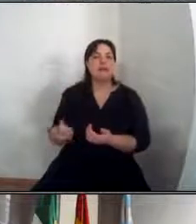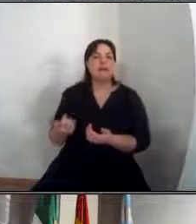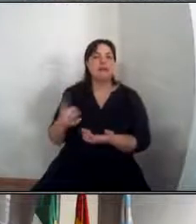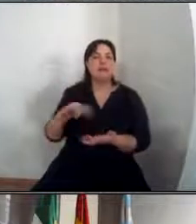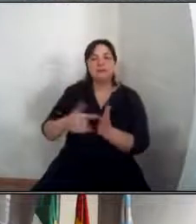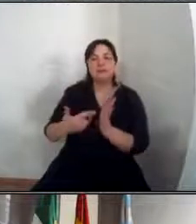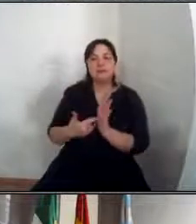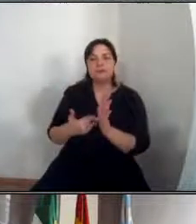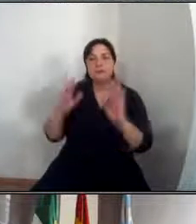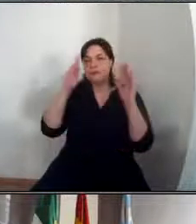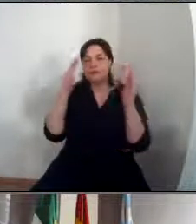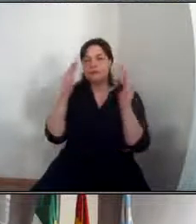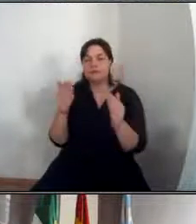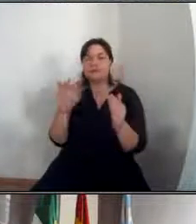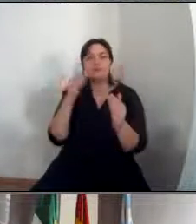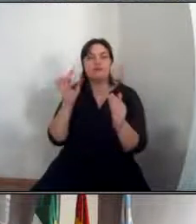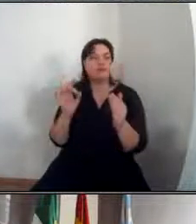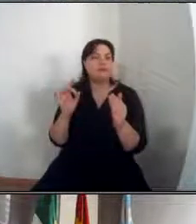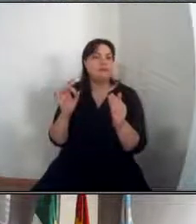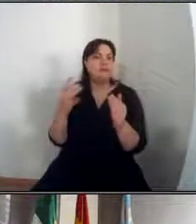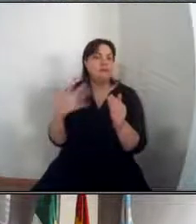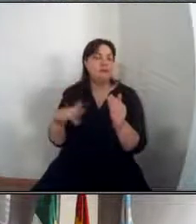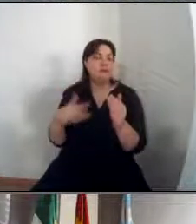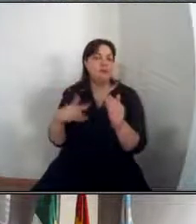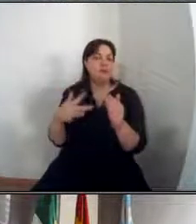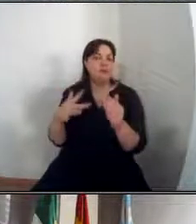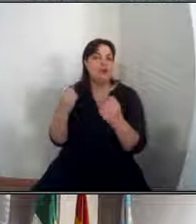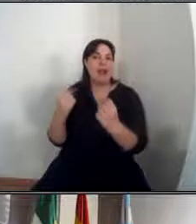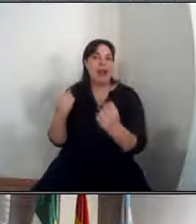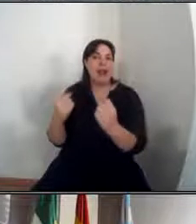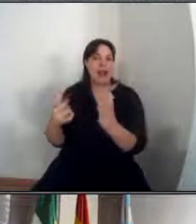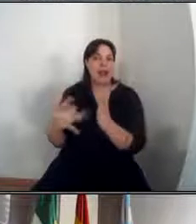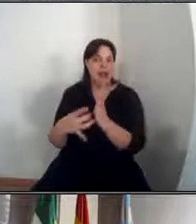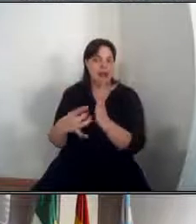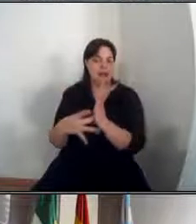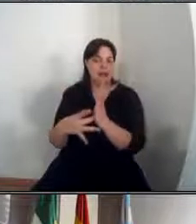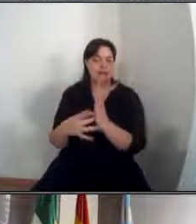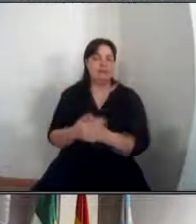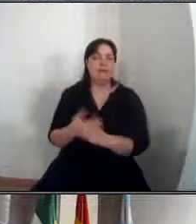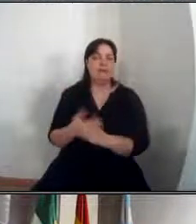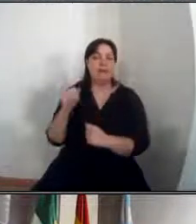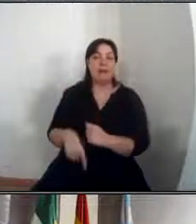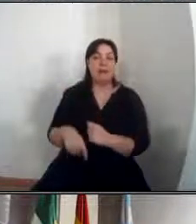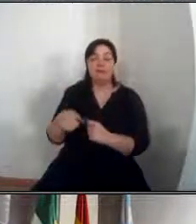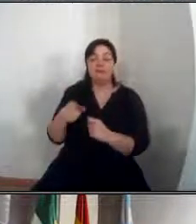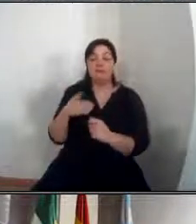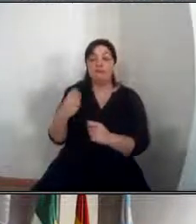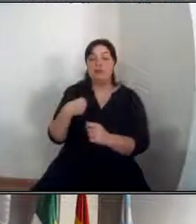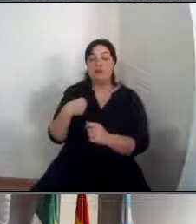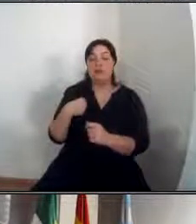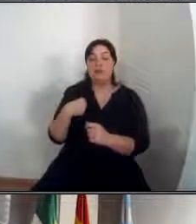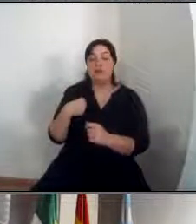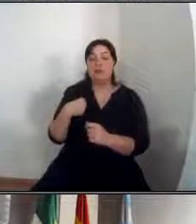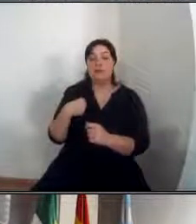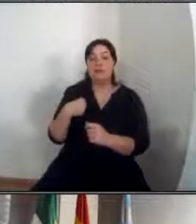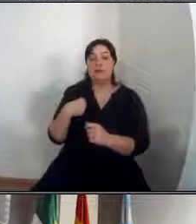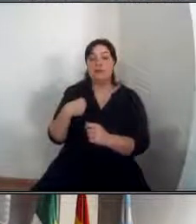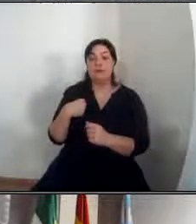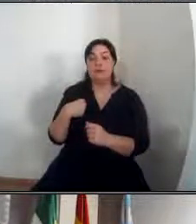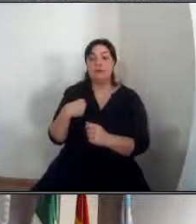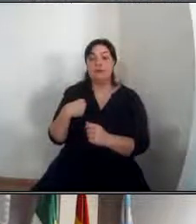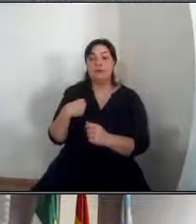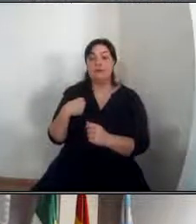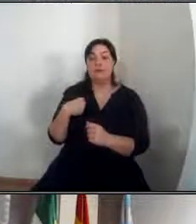también van dirigidos lo que es a la eficiencia energética. Y en ese sentido, pues irán esa serie